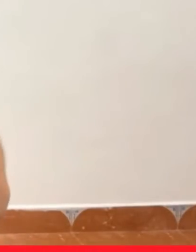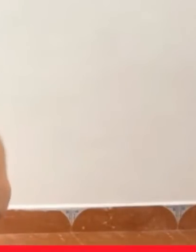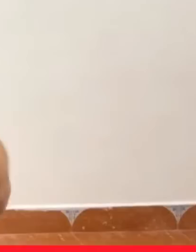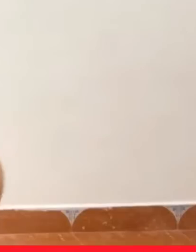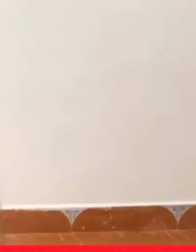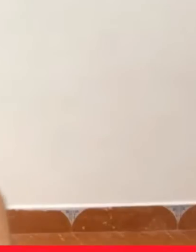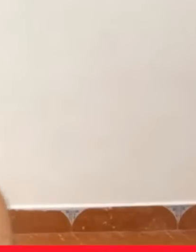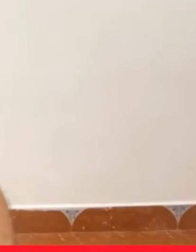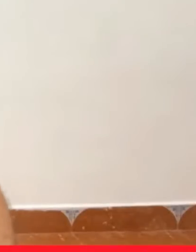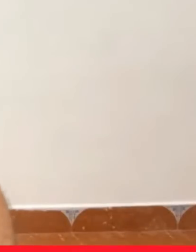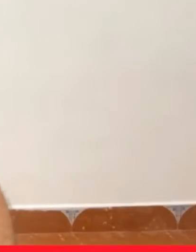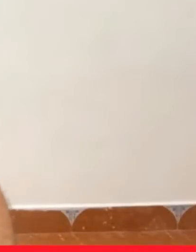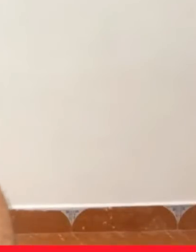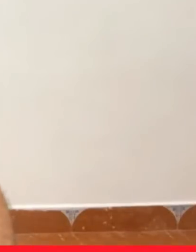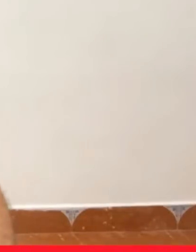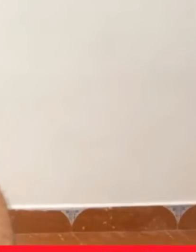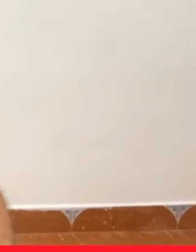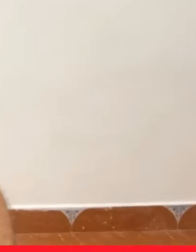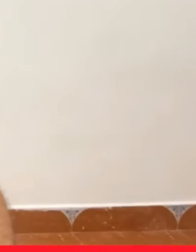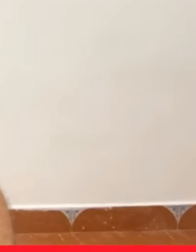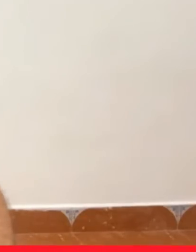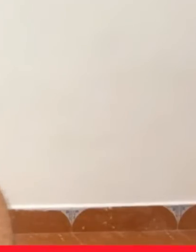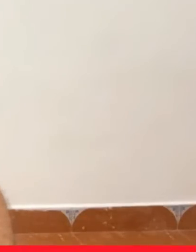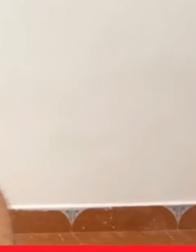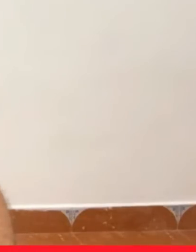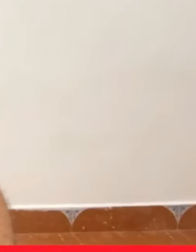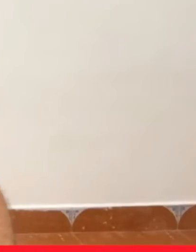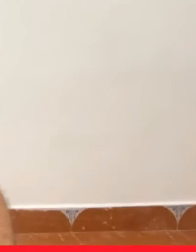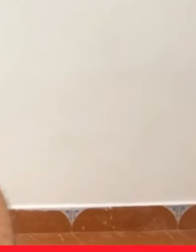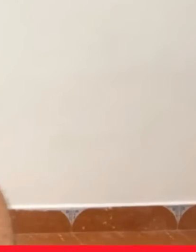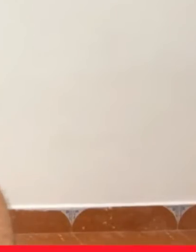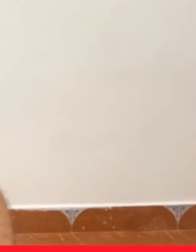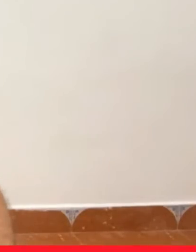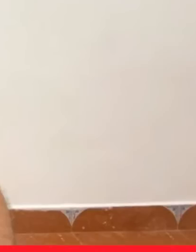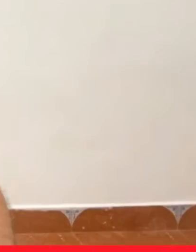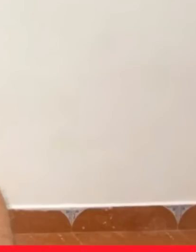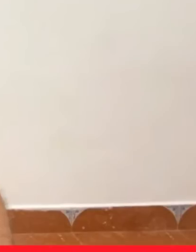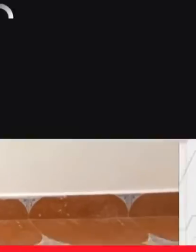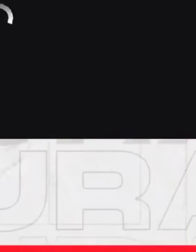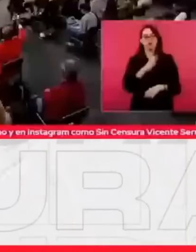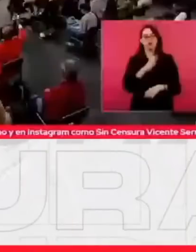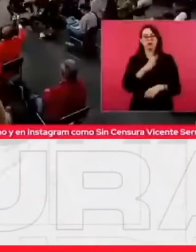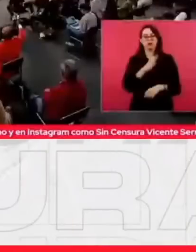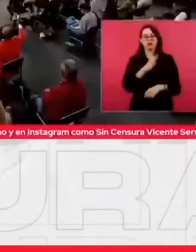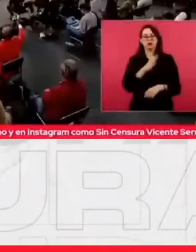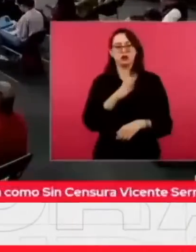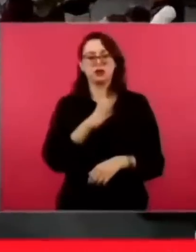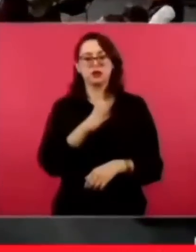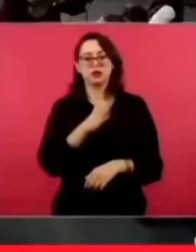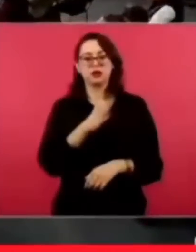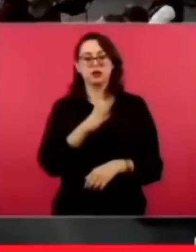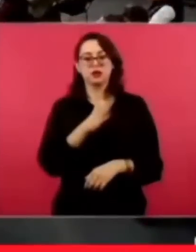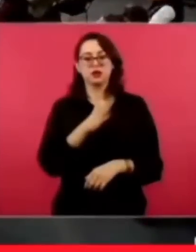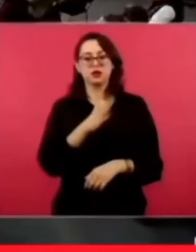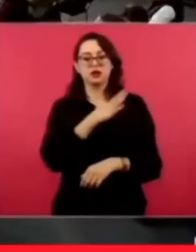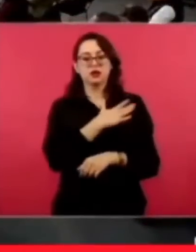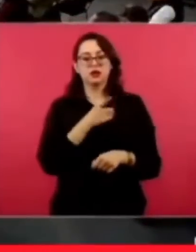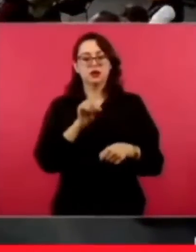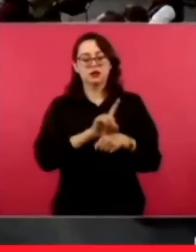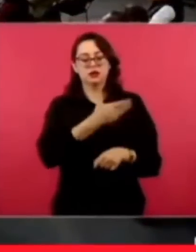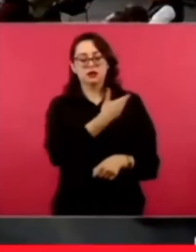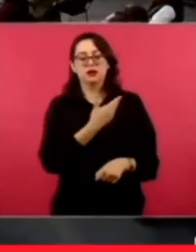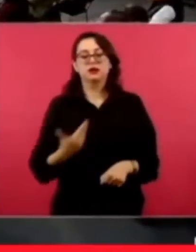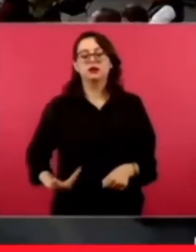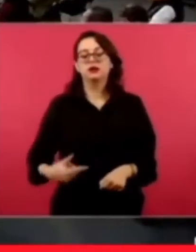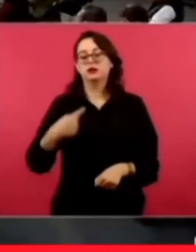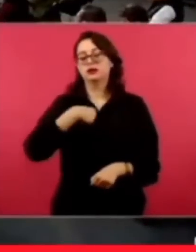los espacios que tomamos día con día los corresponsales, los periodistas. Presidente